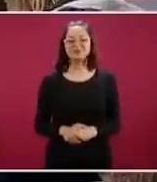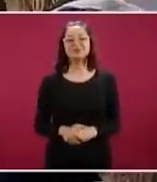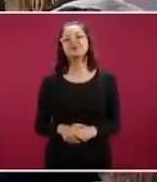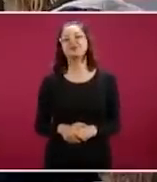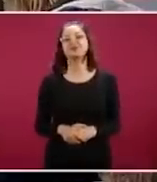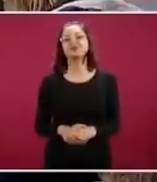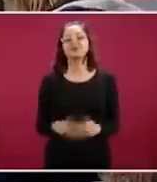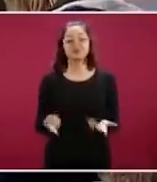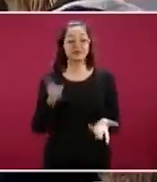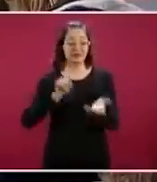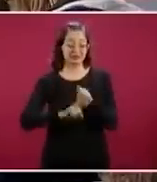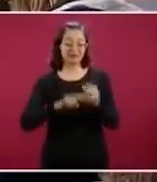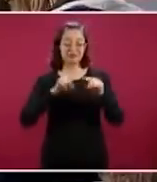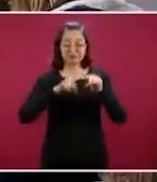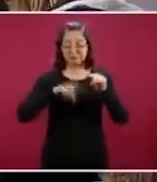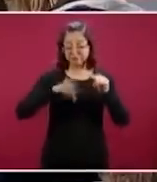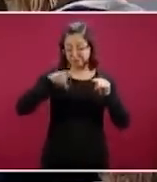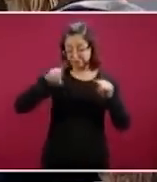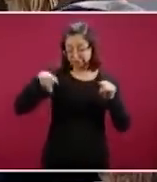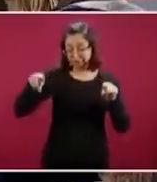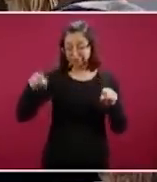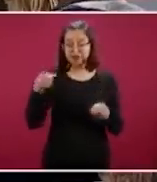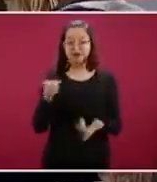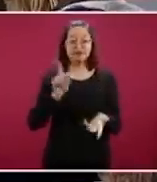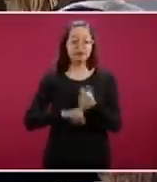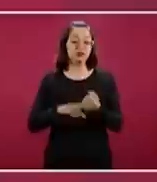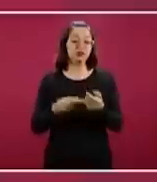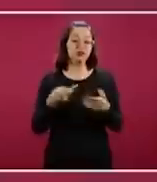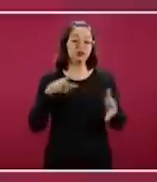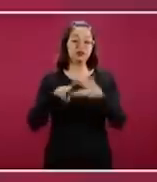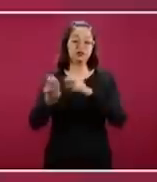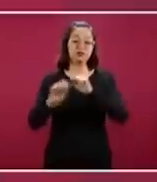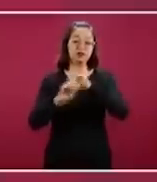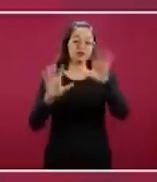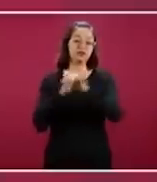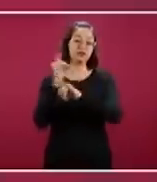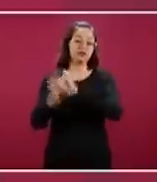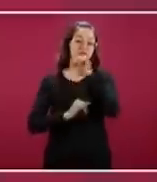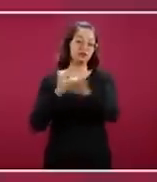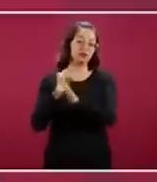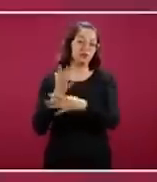hay una gráfica de Transparencia